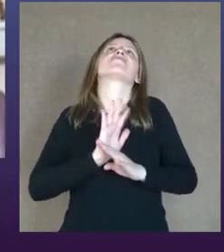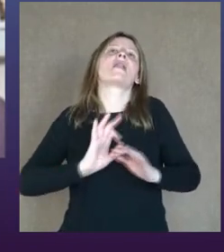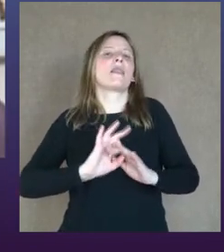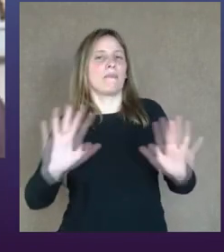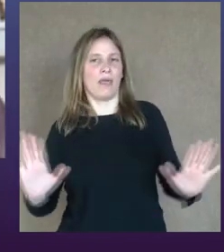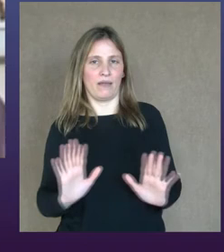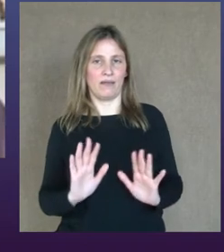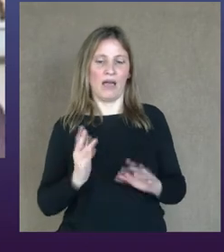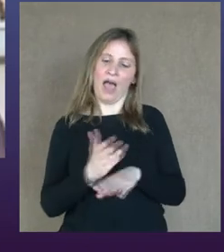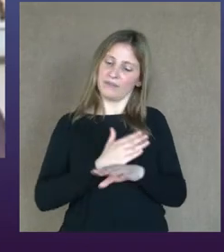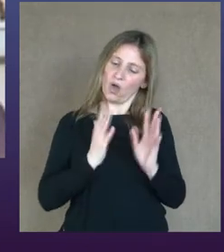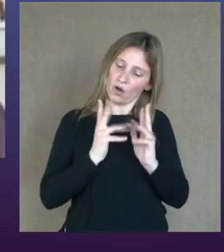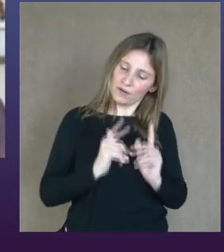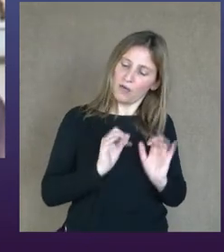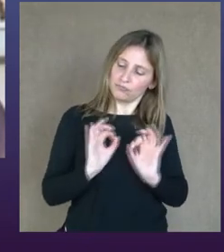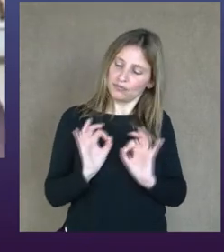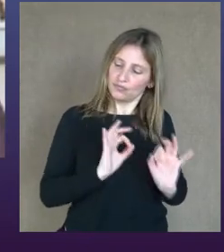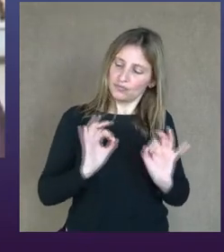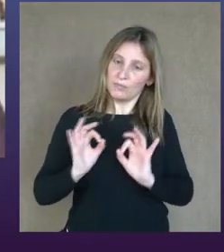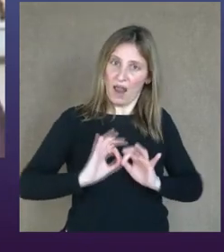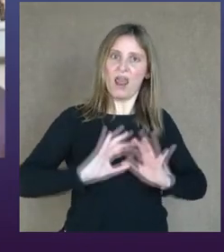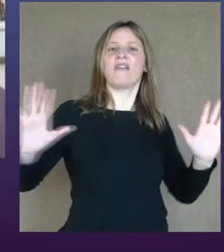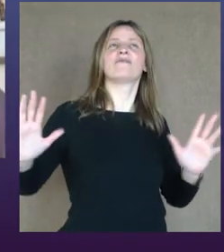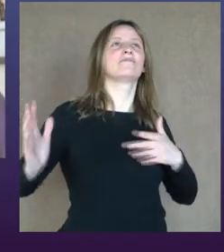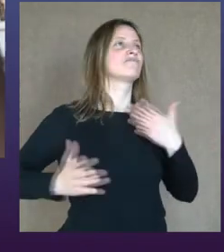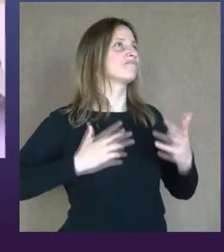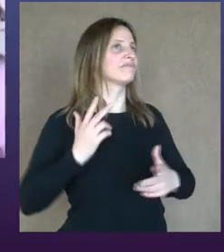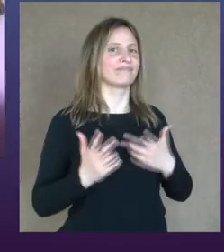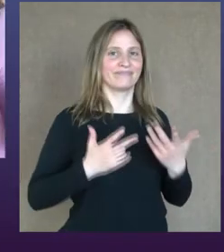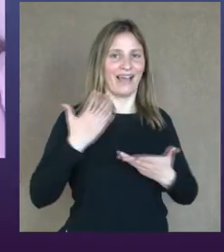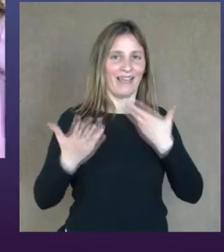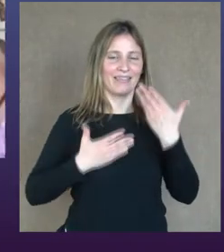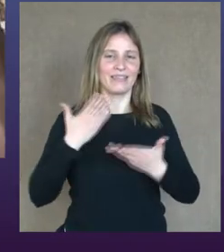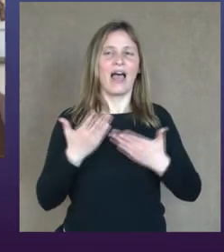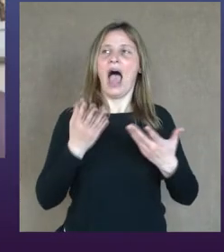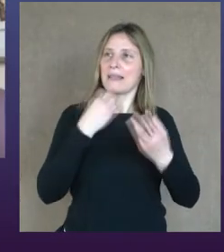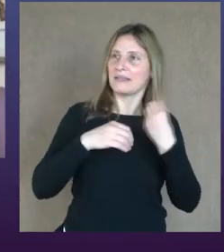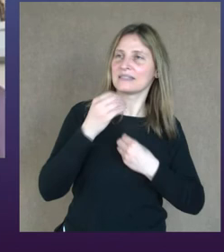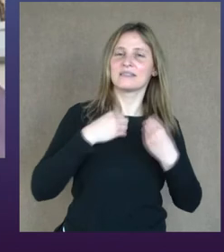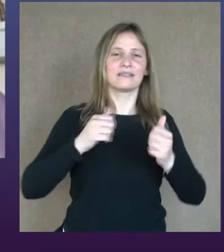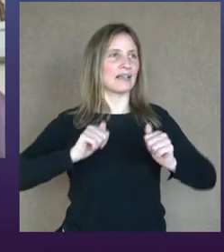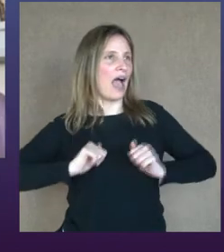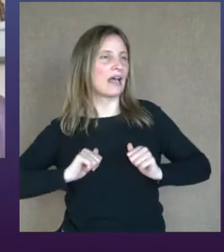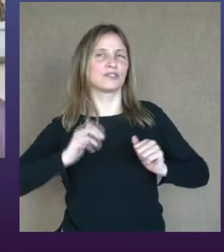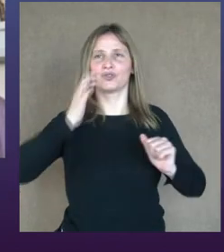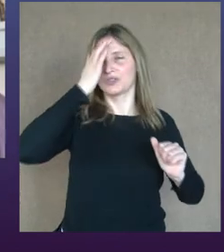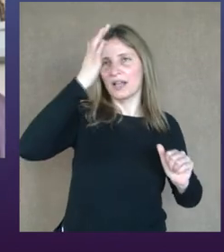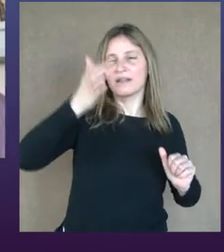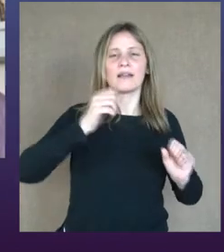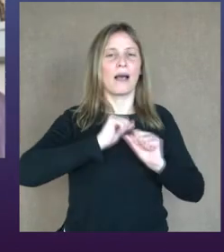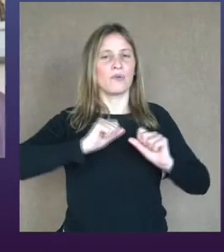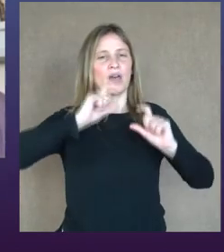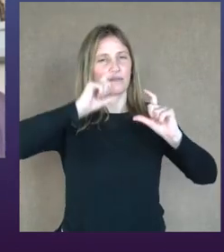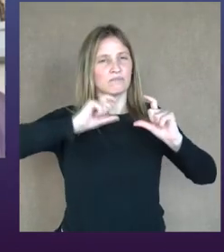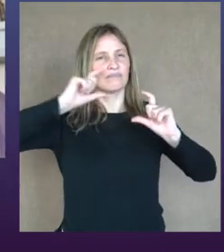que solo a través de ese cuidado con la alimentación, con el descanso, con la técnica de poder vocalizar